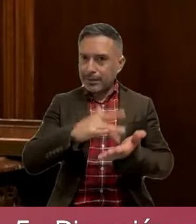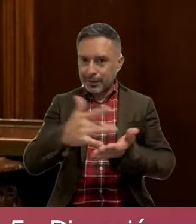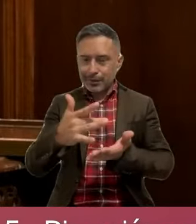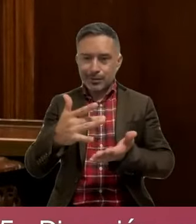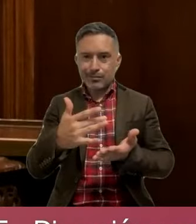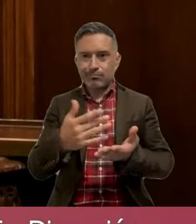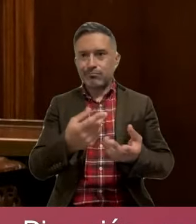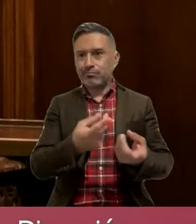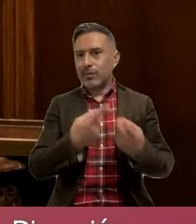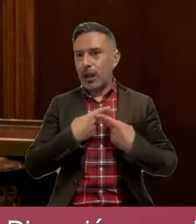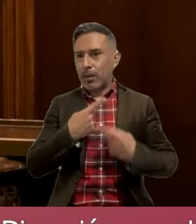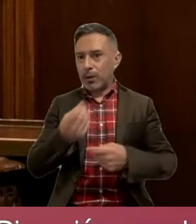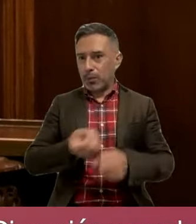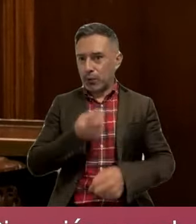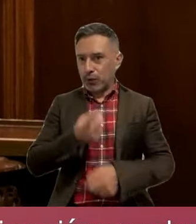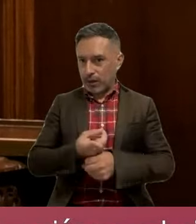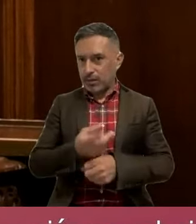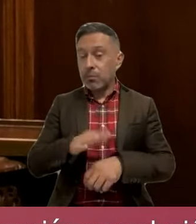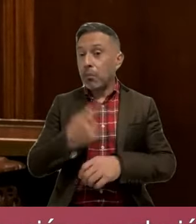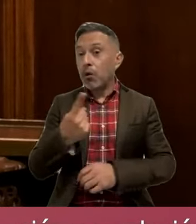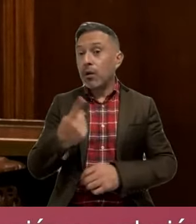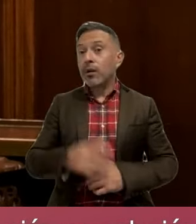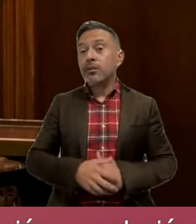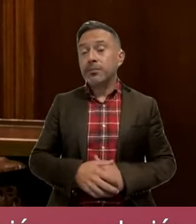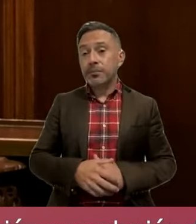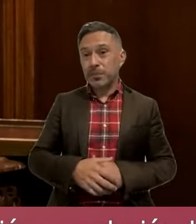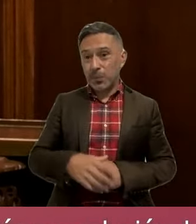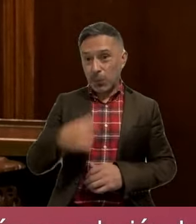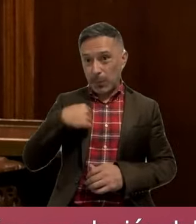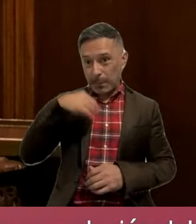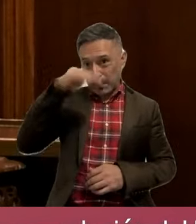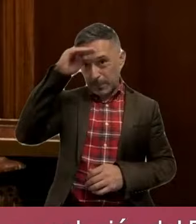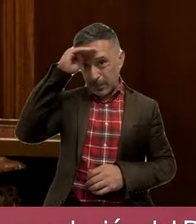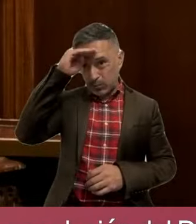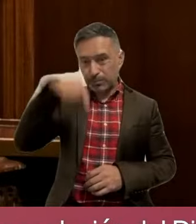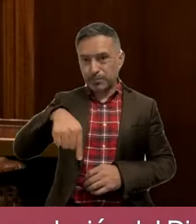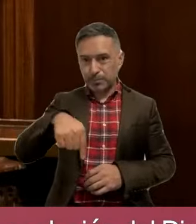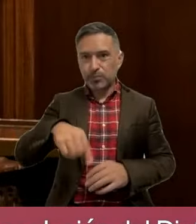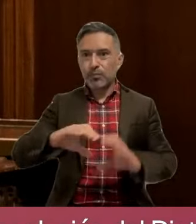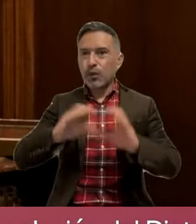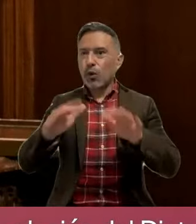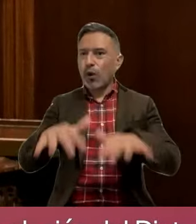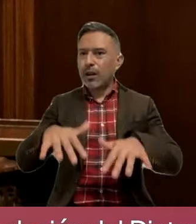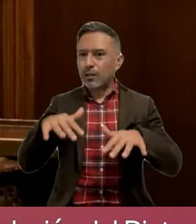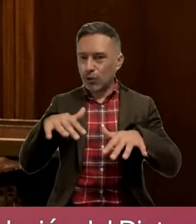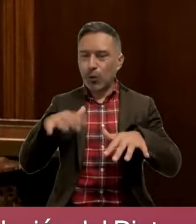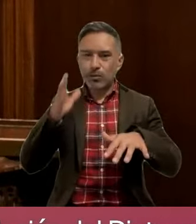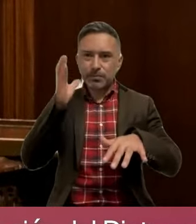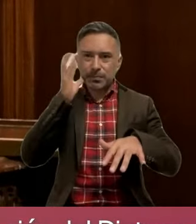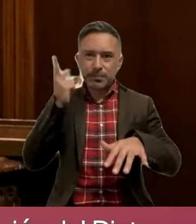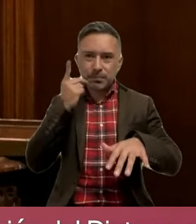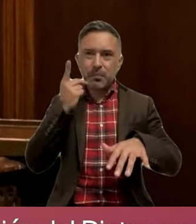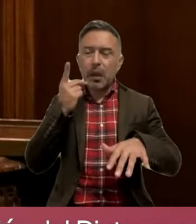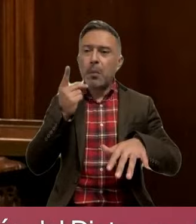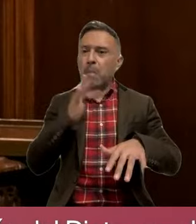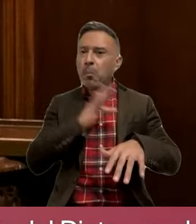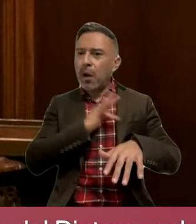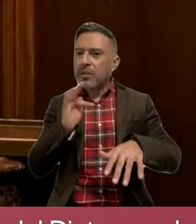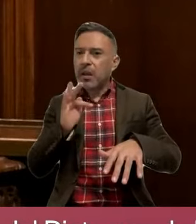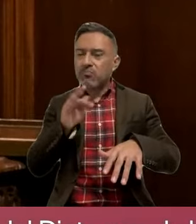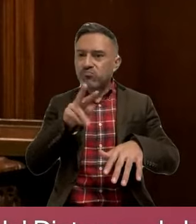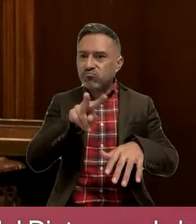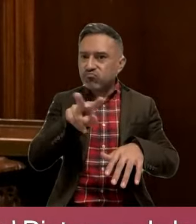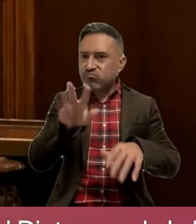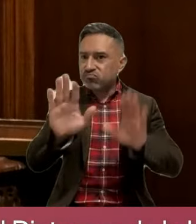porque creo que este Congreso nos permite escuchar, nos